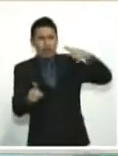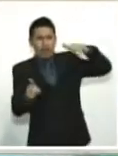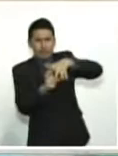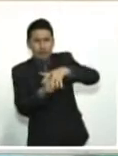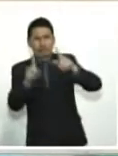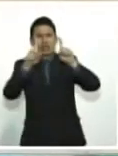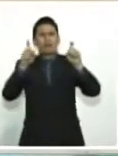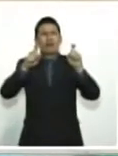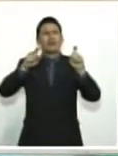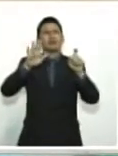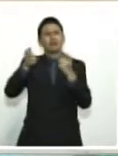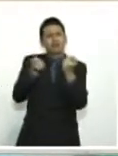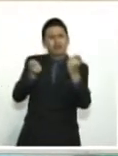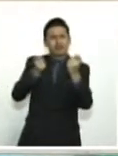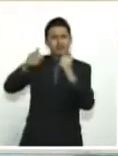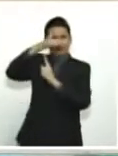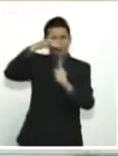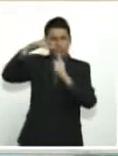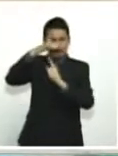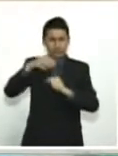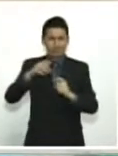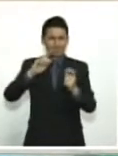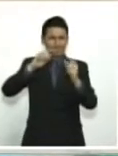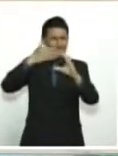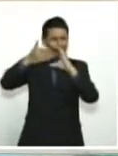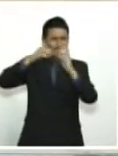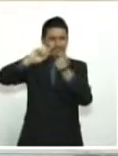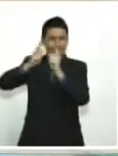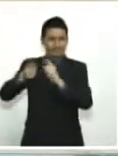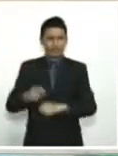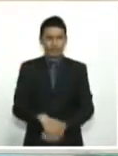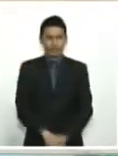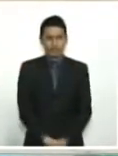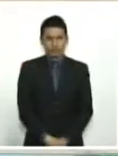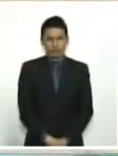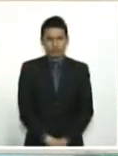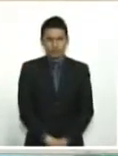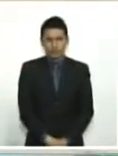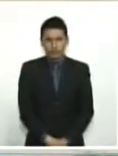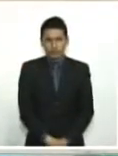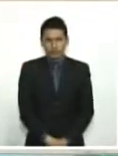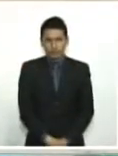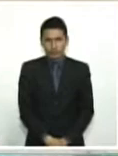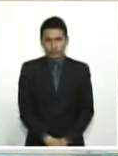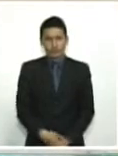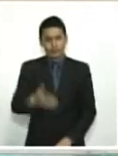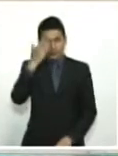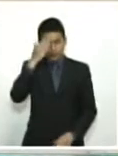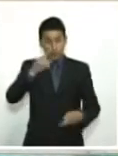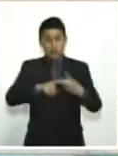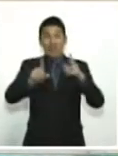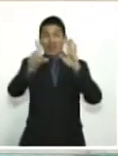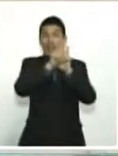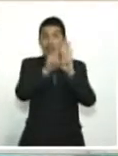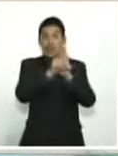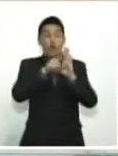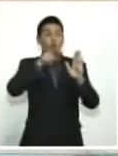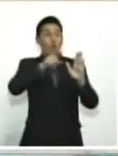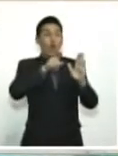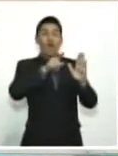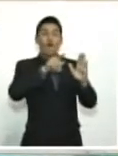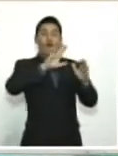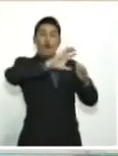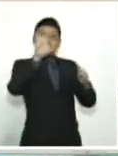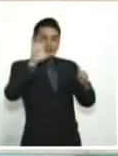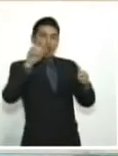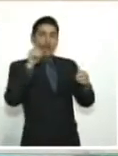todo este tema del cambio climático. La segunda conclusión es la necesidad inaplazable de una ley de costas que